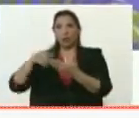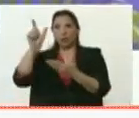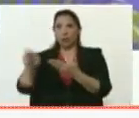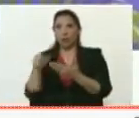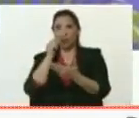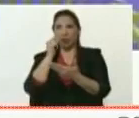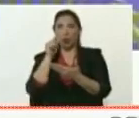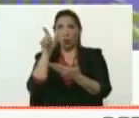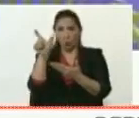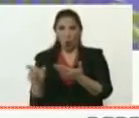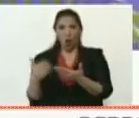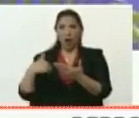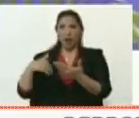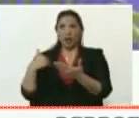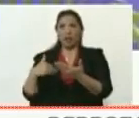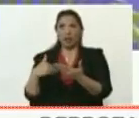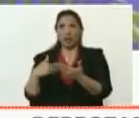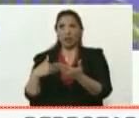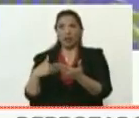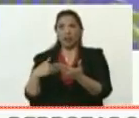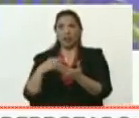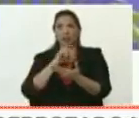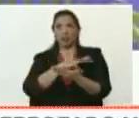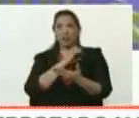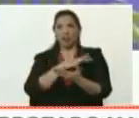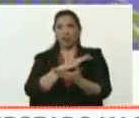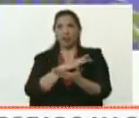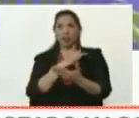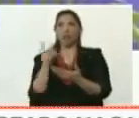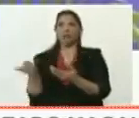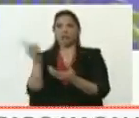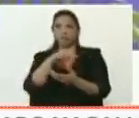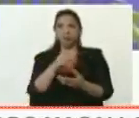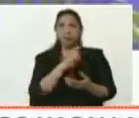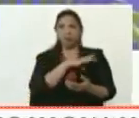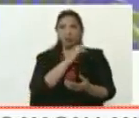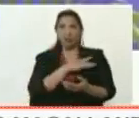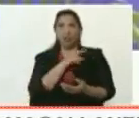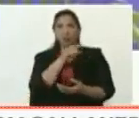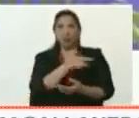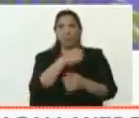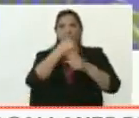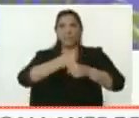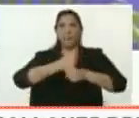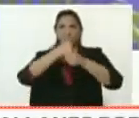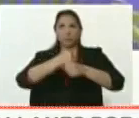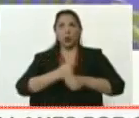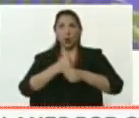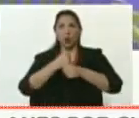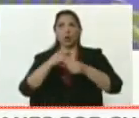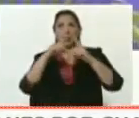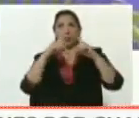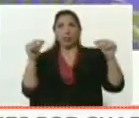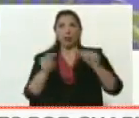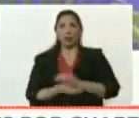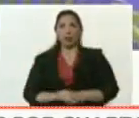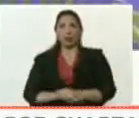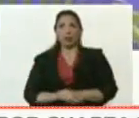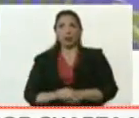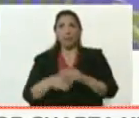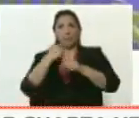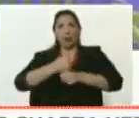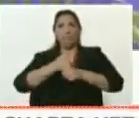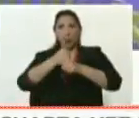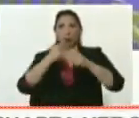y el argentino a un chileno y el chileno a un jinete que venía de Nicaragua y el jinete de